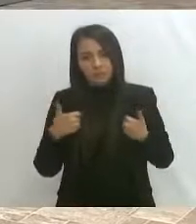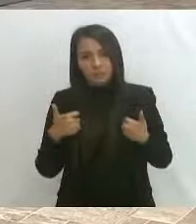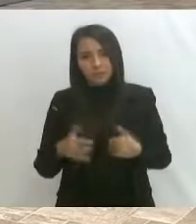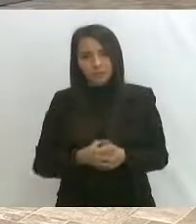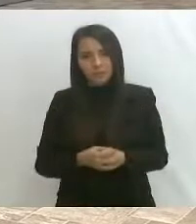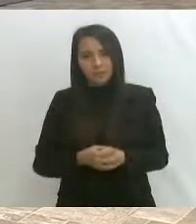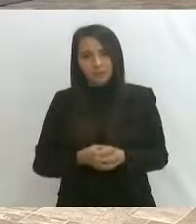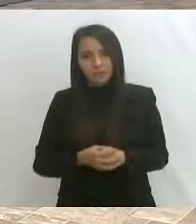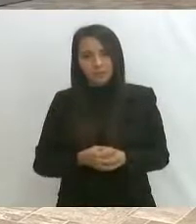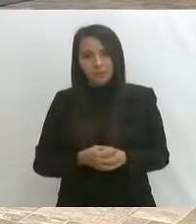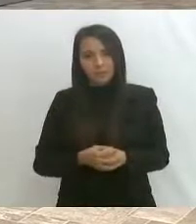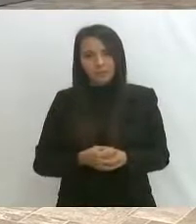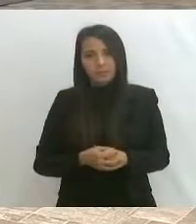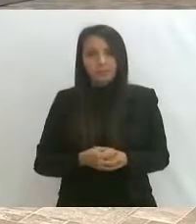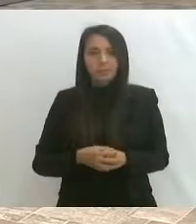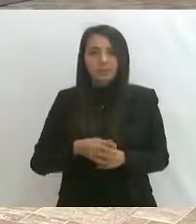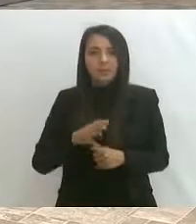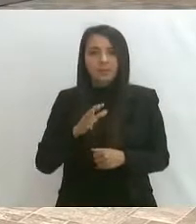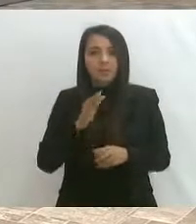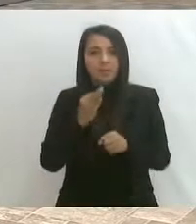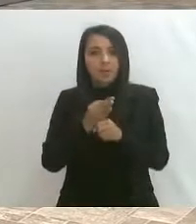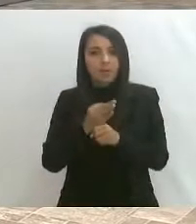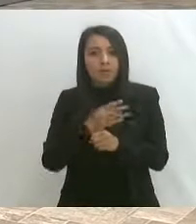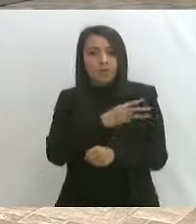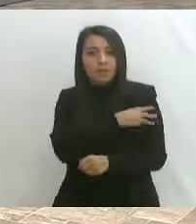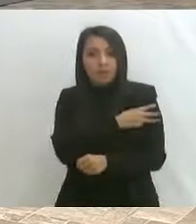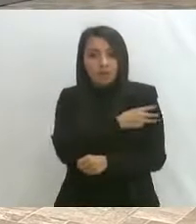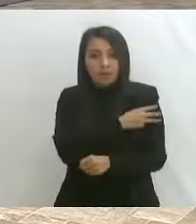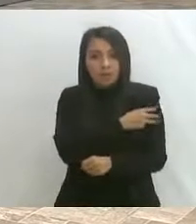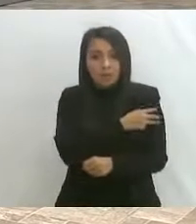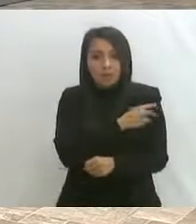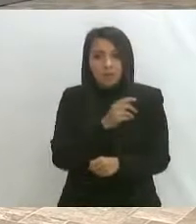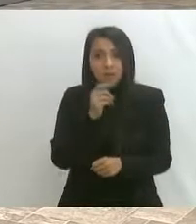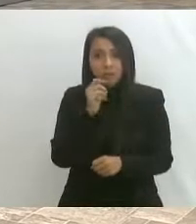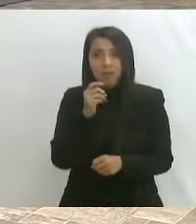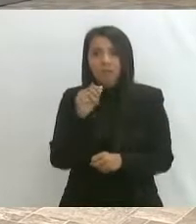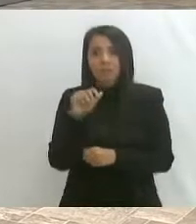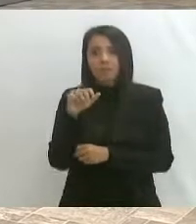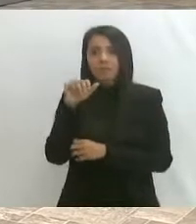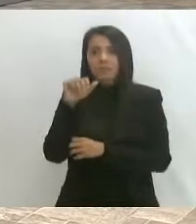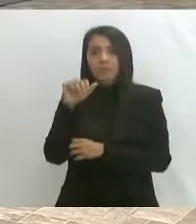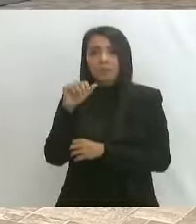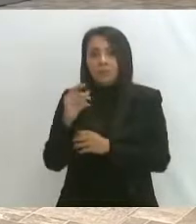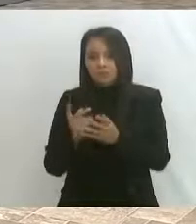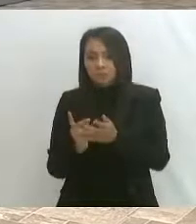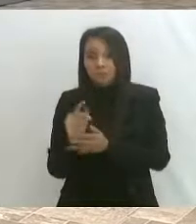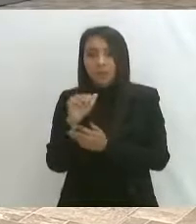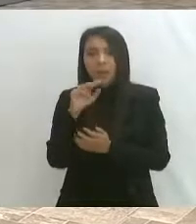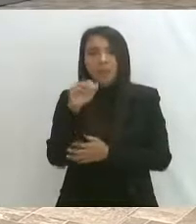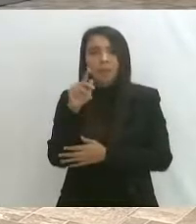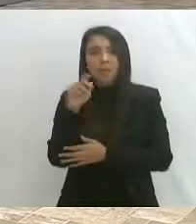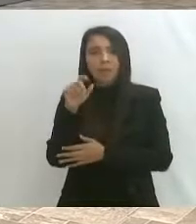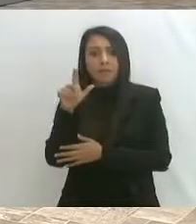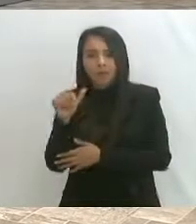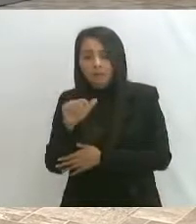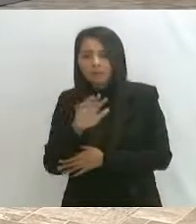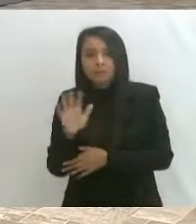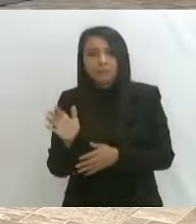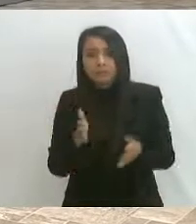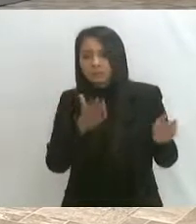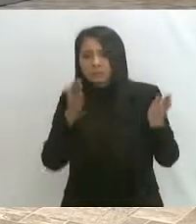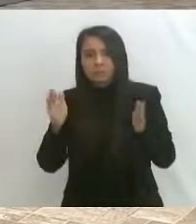Ya no es la marihuana, no es la amapola, ahora es el fentanilo, todos